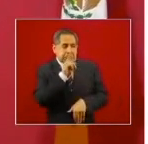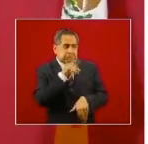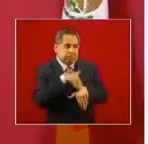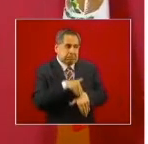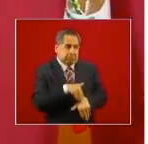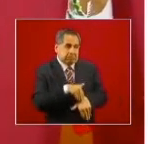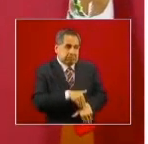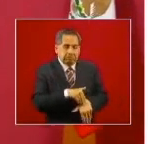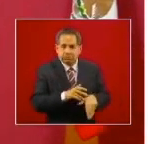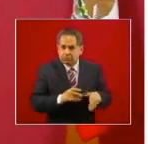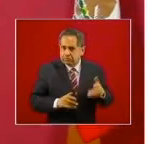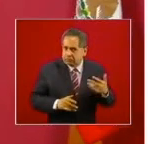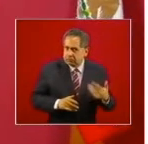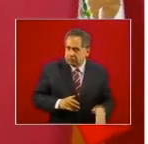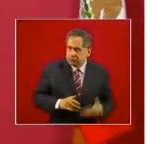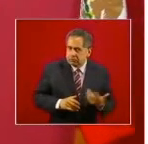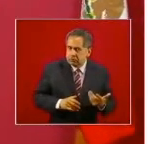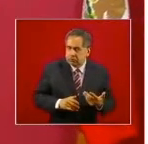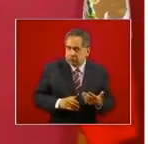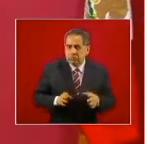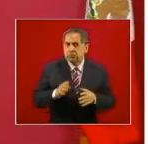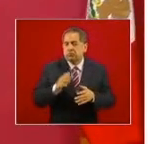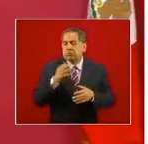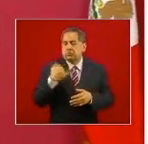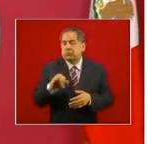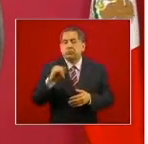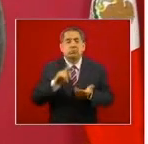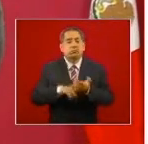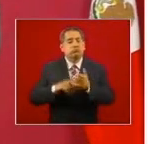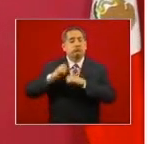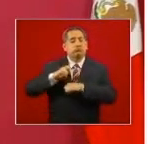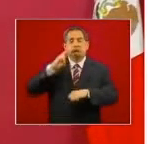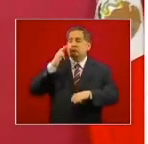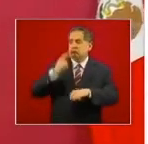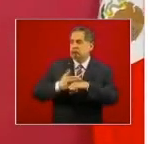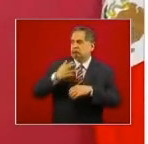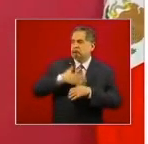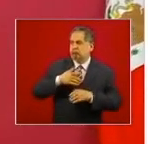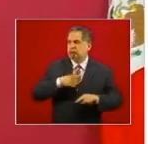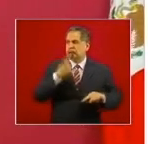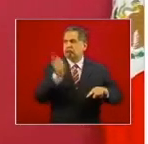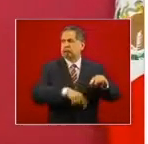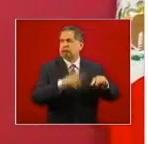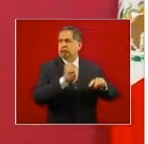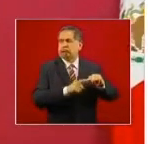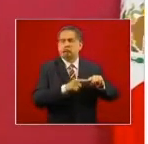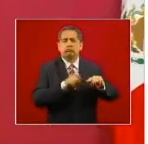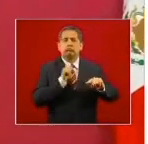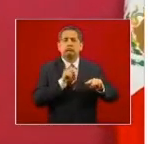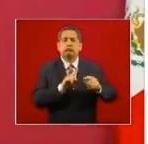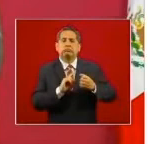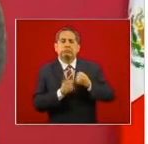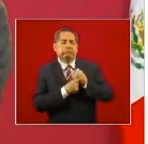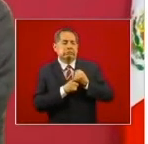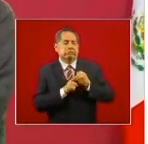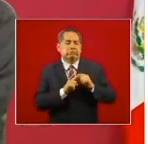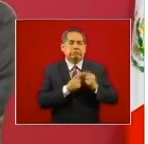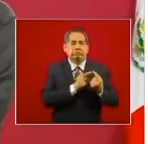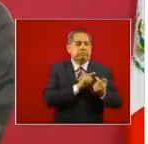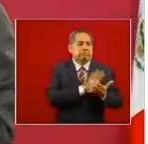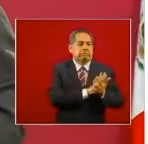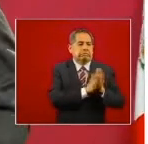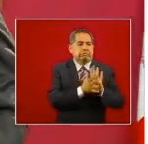quienes tenían a su cargo y combatir a la delincuencia estaban al servicio